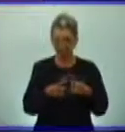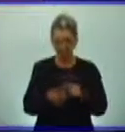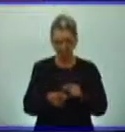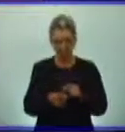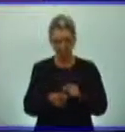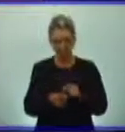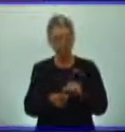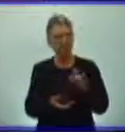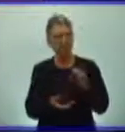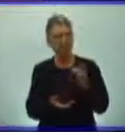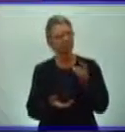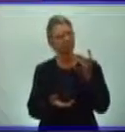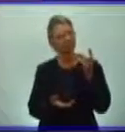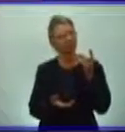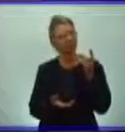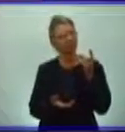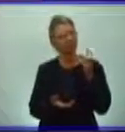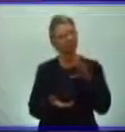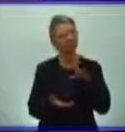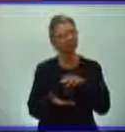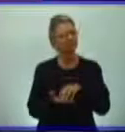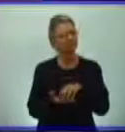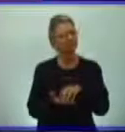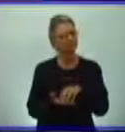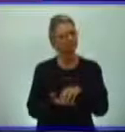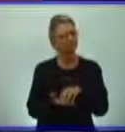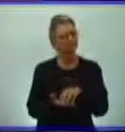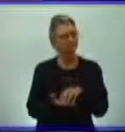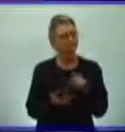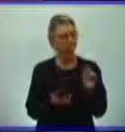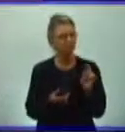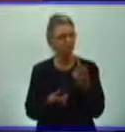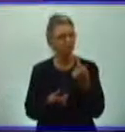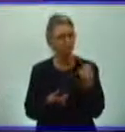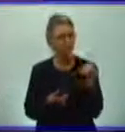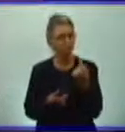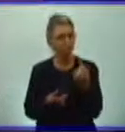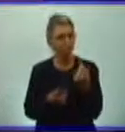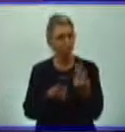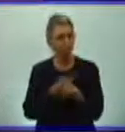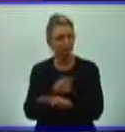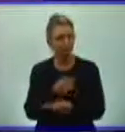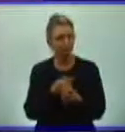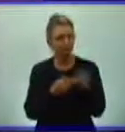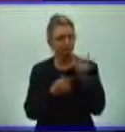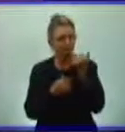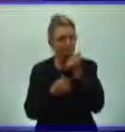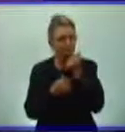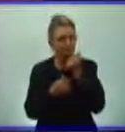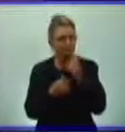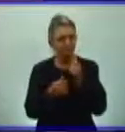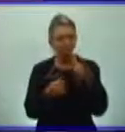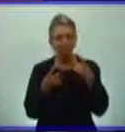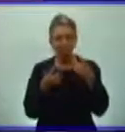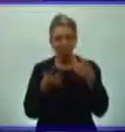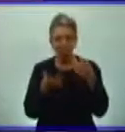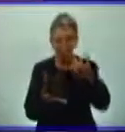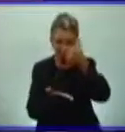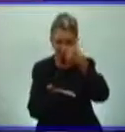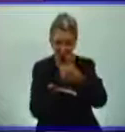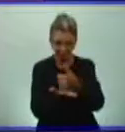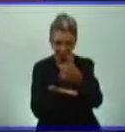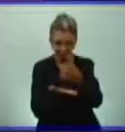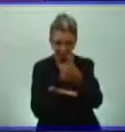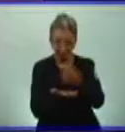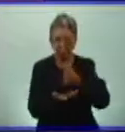de ciudades, no podemos dejar de hablar de una que en nuestro país es muy importante. Es nuestra capital. ¿La